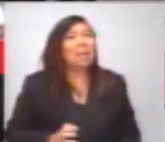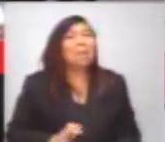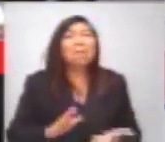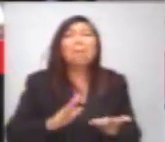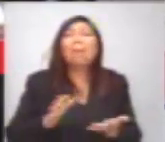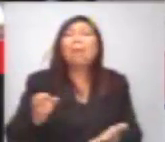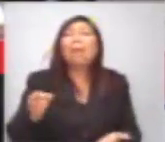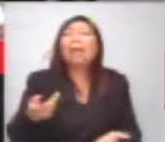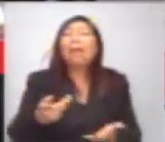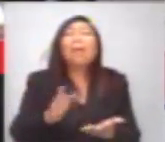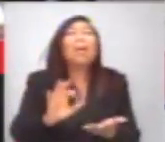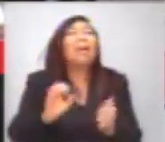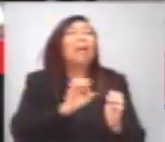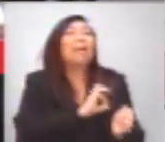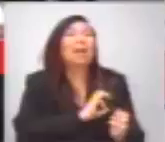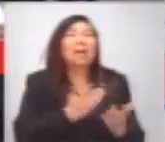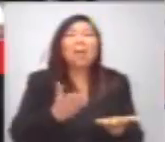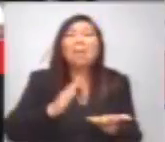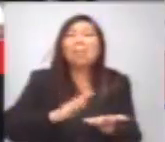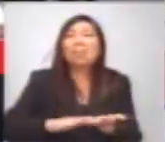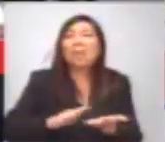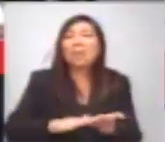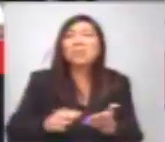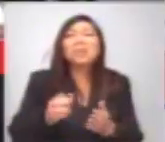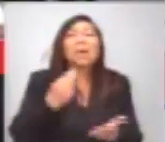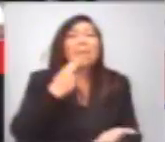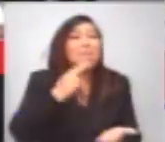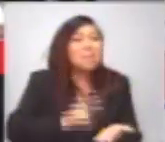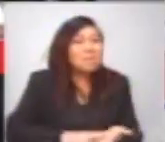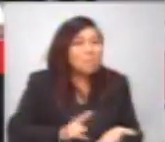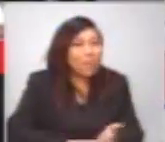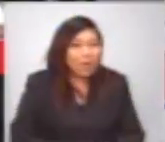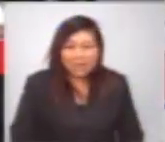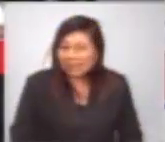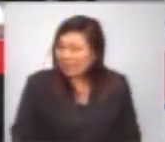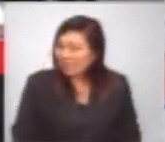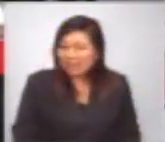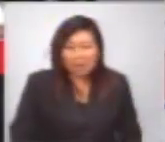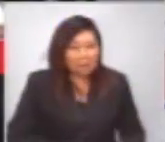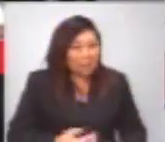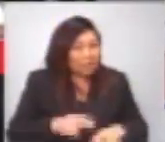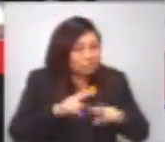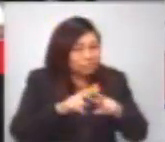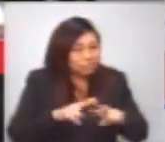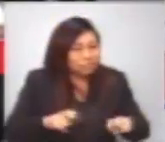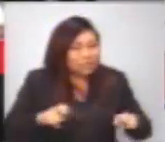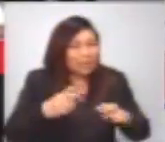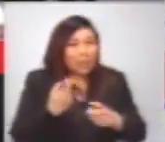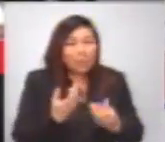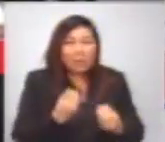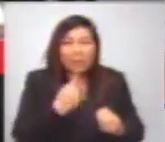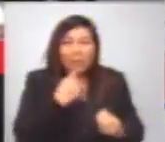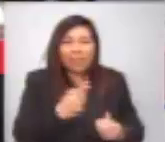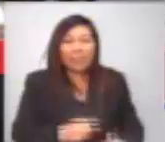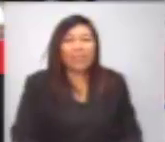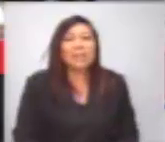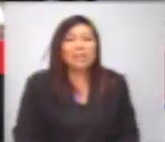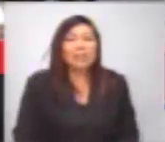los premia a estos señores con las denuncias graves que existen y que están en proceso de investigación, tal como nos